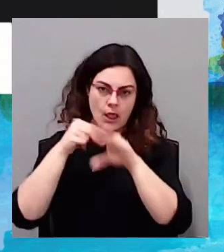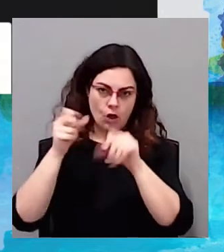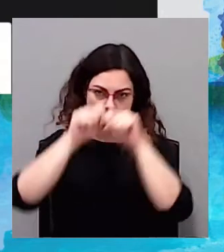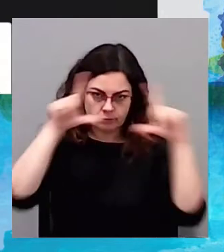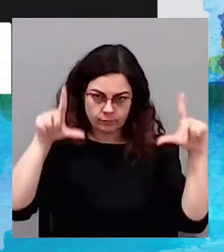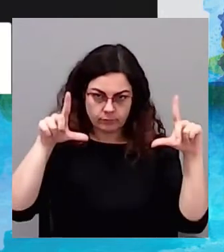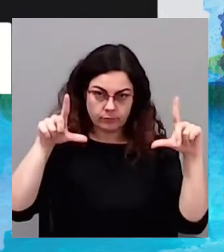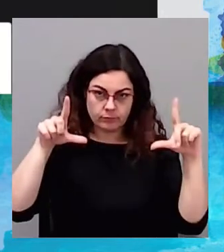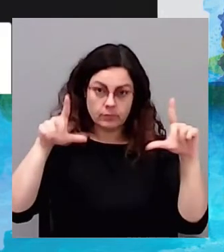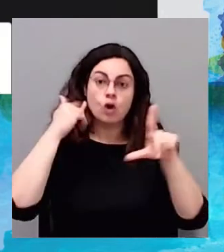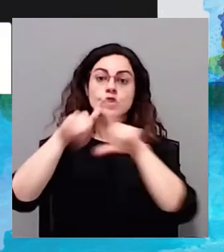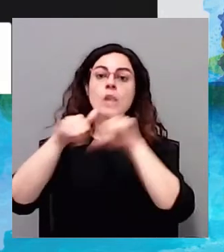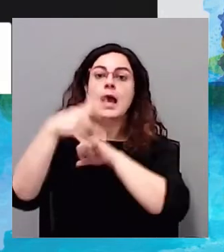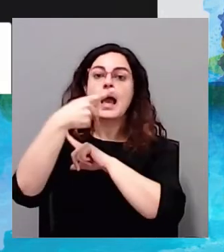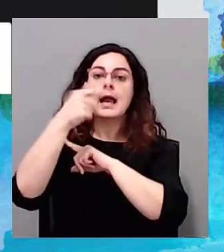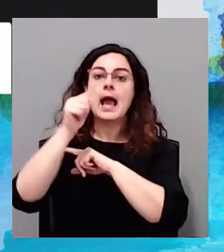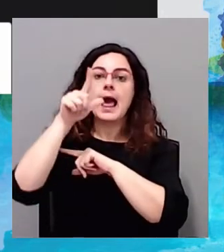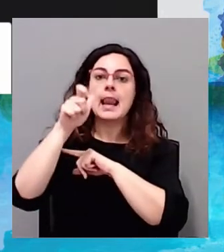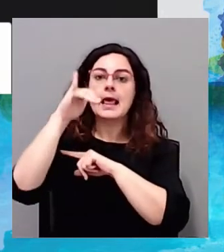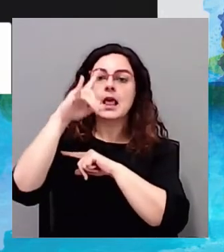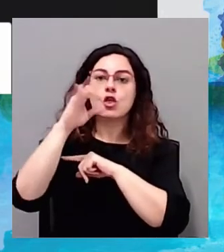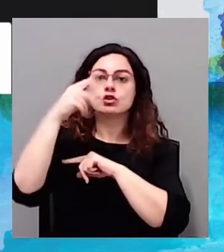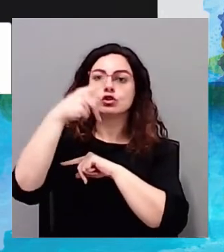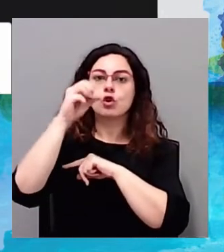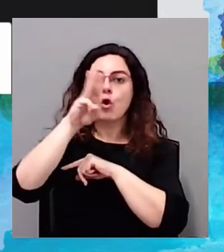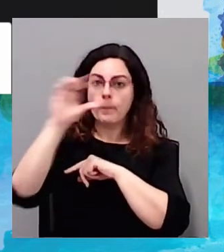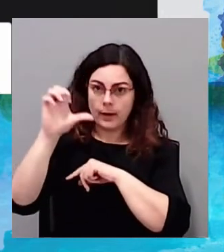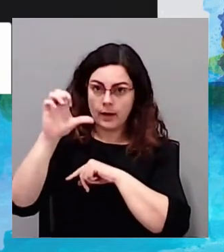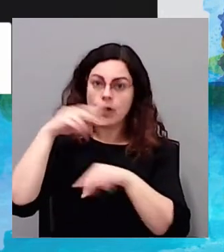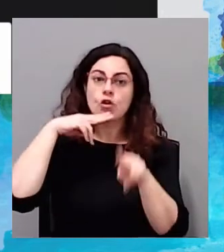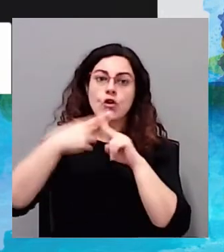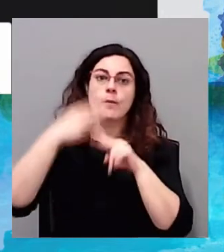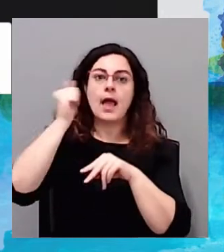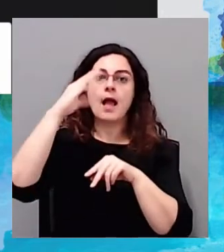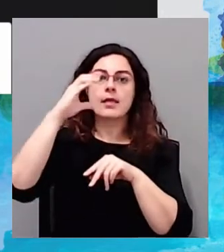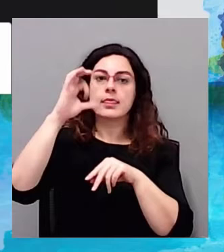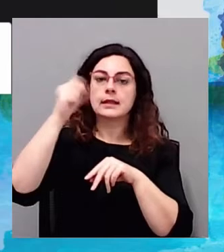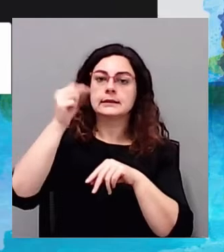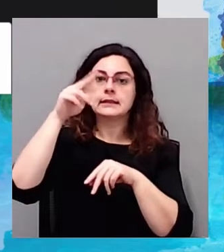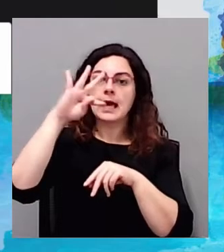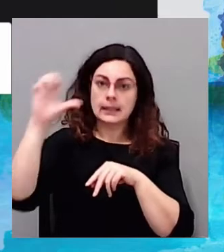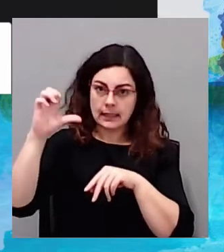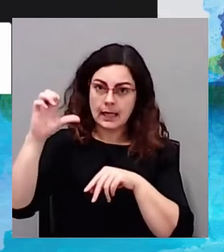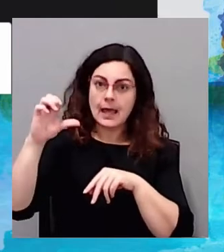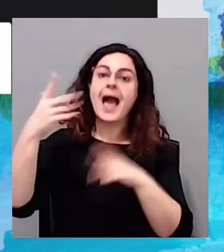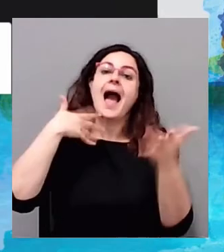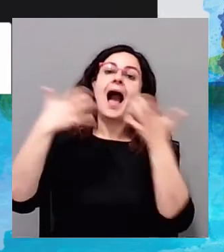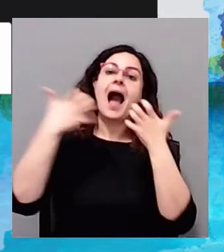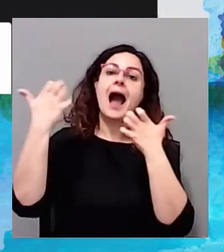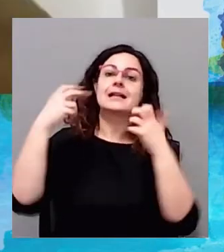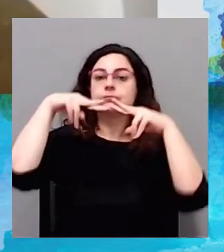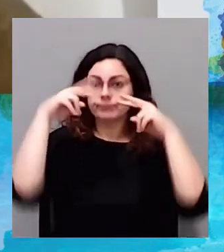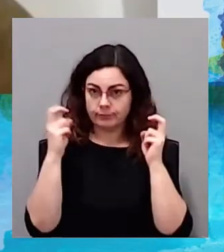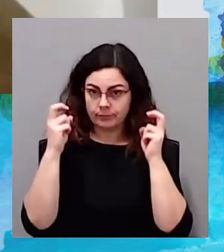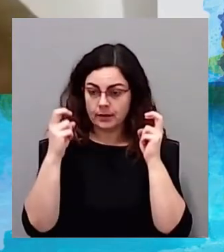también de Kaleidoscope está este proyecto que se llamaba Accesarte y nace del confinamiento, de no poder hacer visitas con museos y